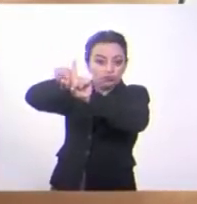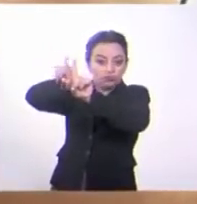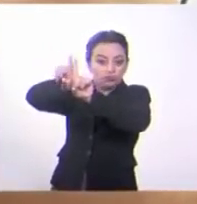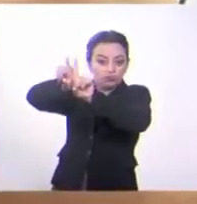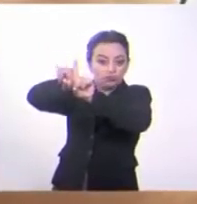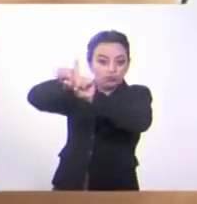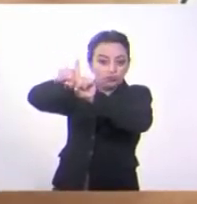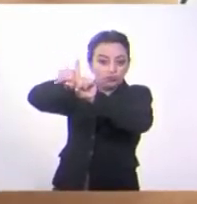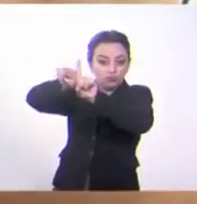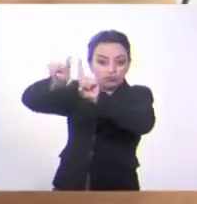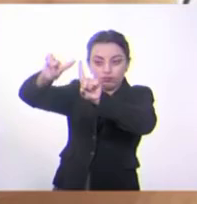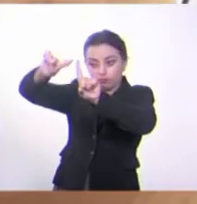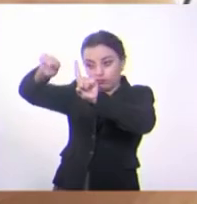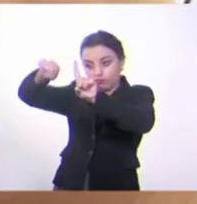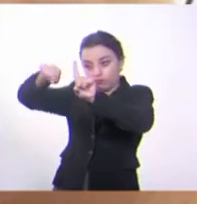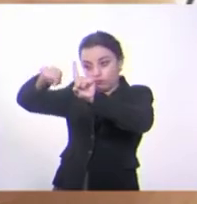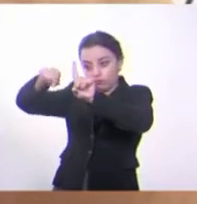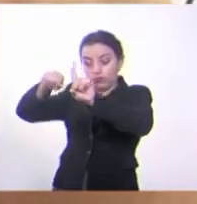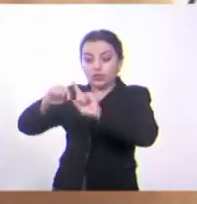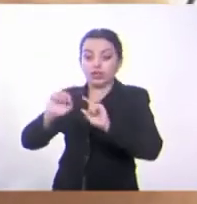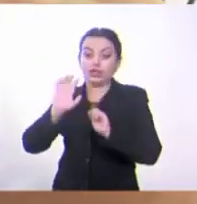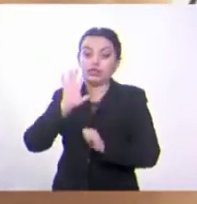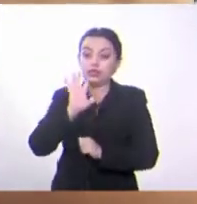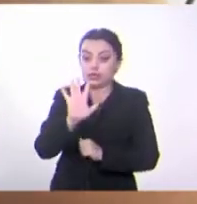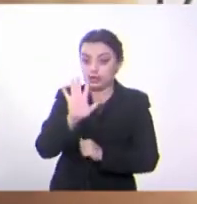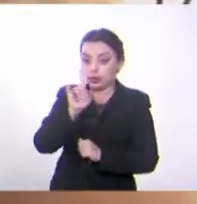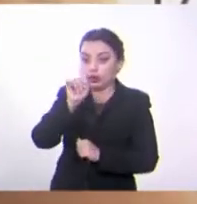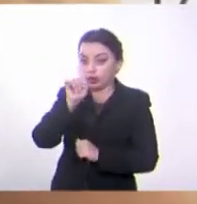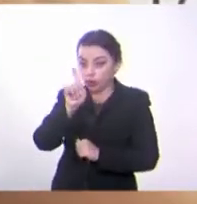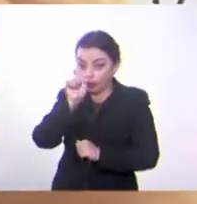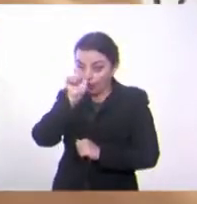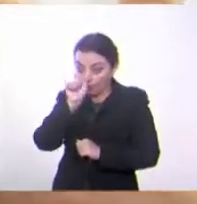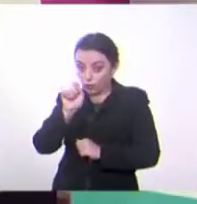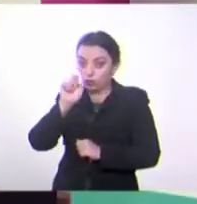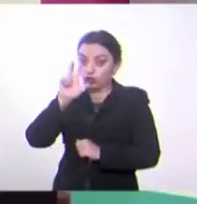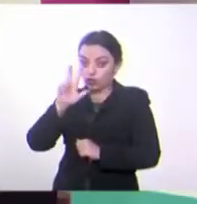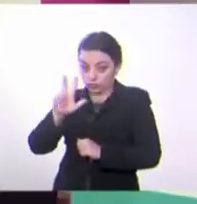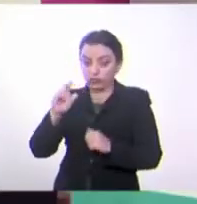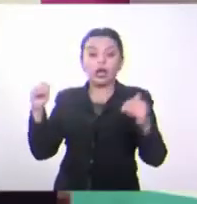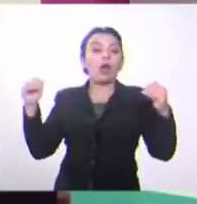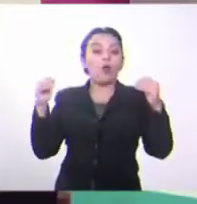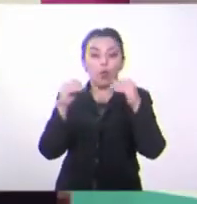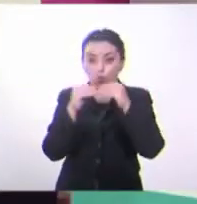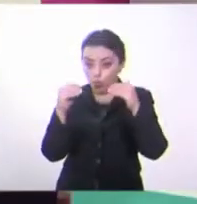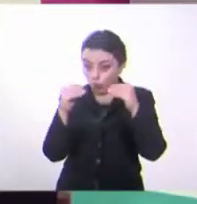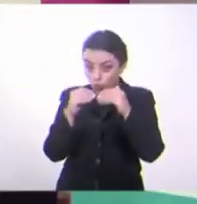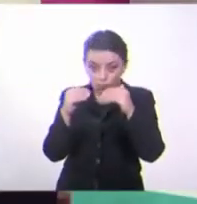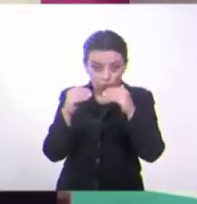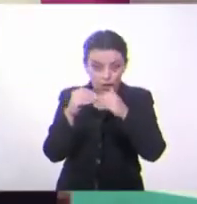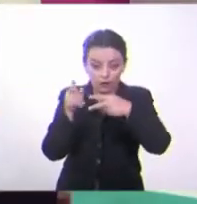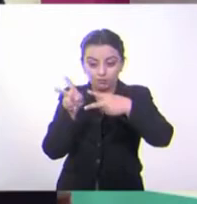también tengo 51.3. Bien, entonces ahora vamos a